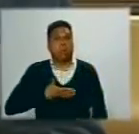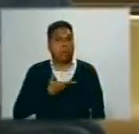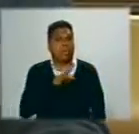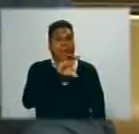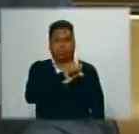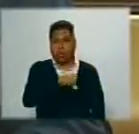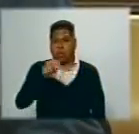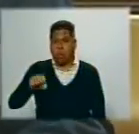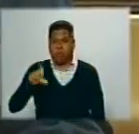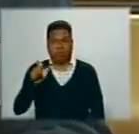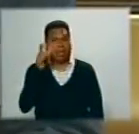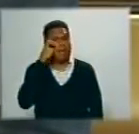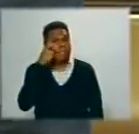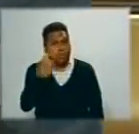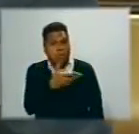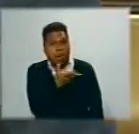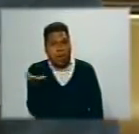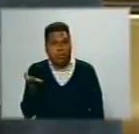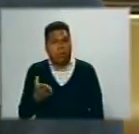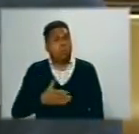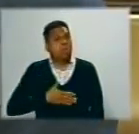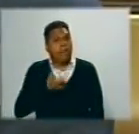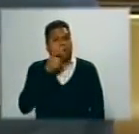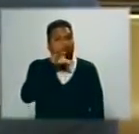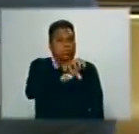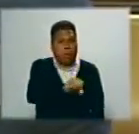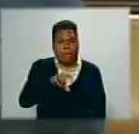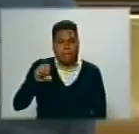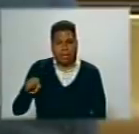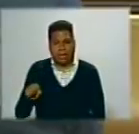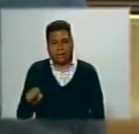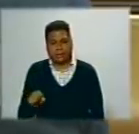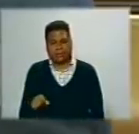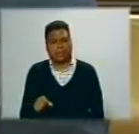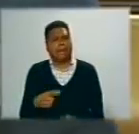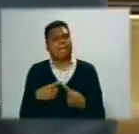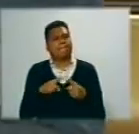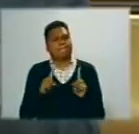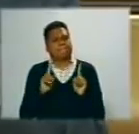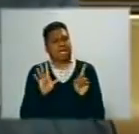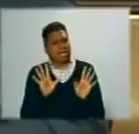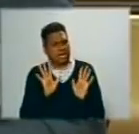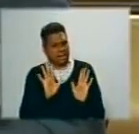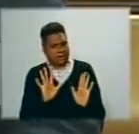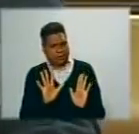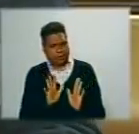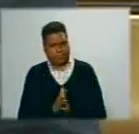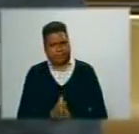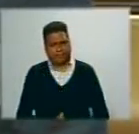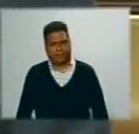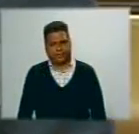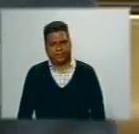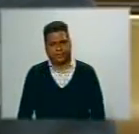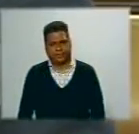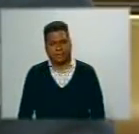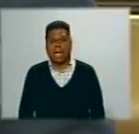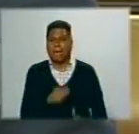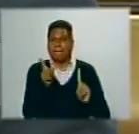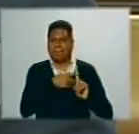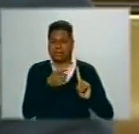consumir, que la gente pueda comprarlos. Pero va mucho más allá, va desde la